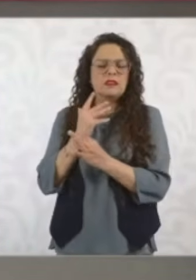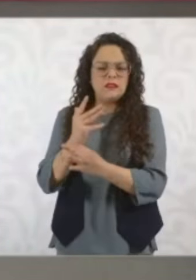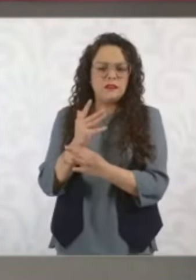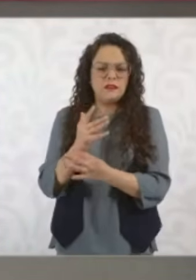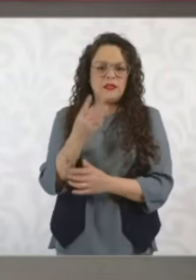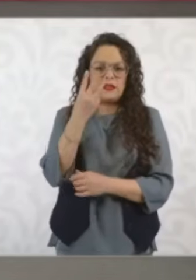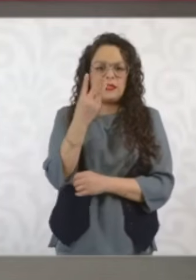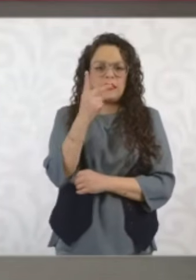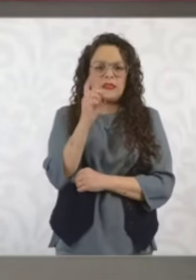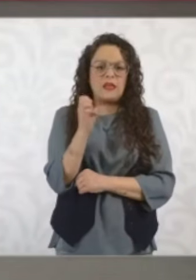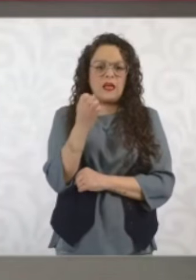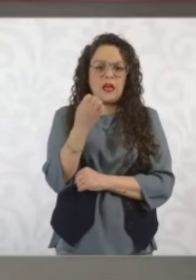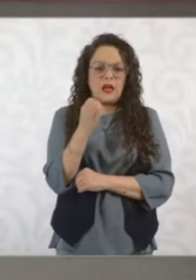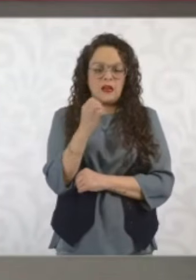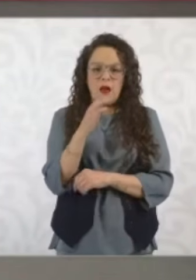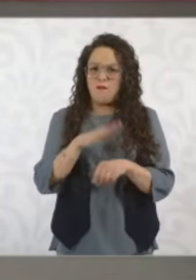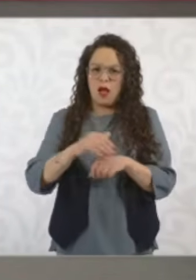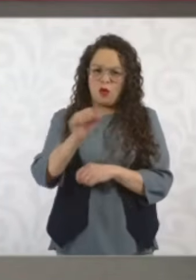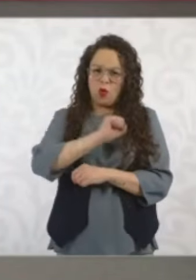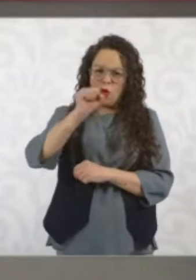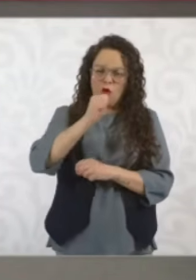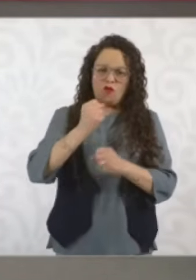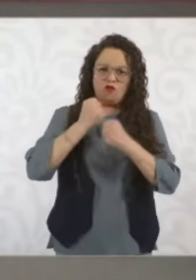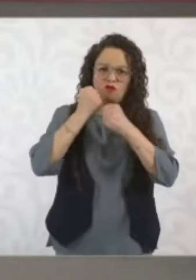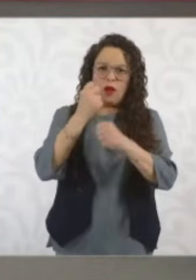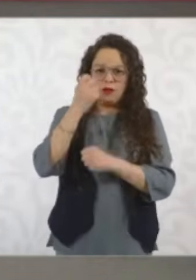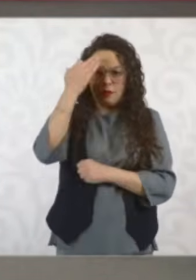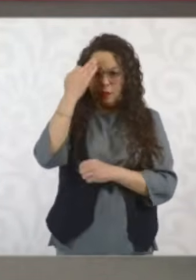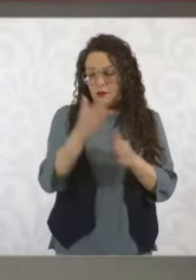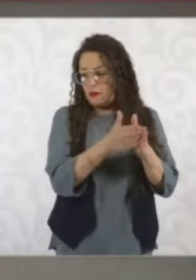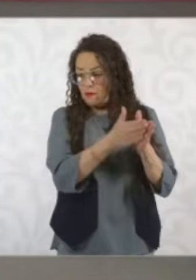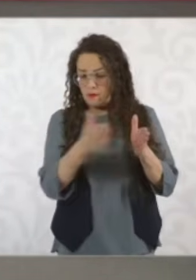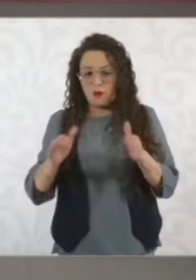más alto del periodo. Adelante.